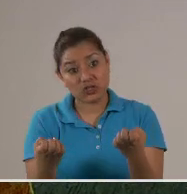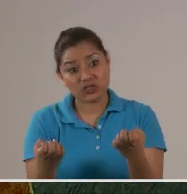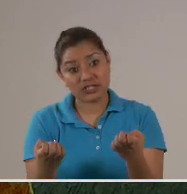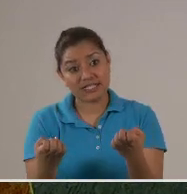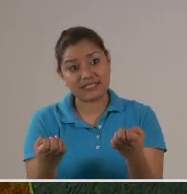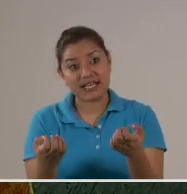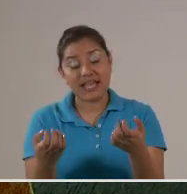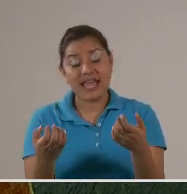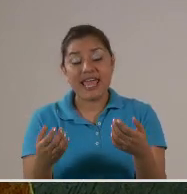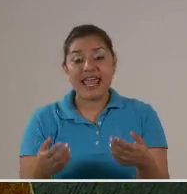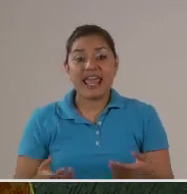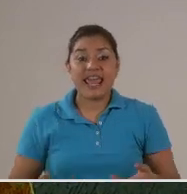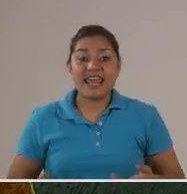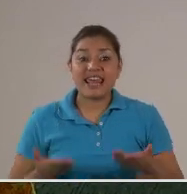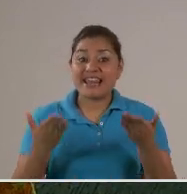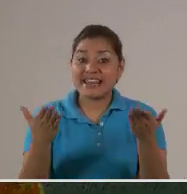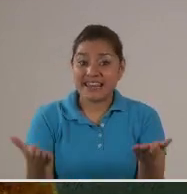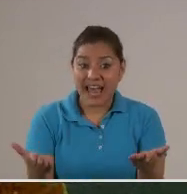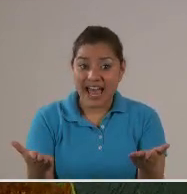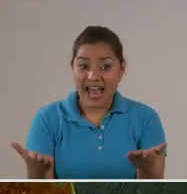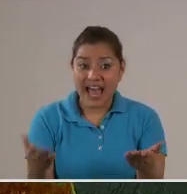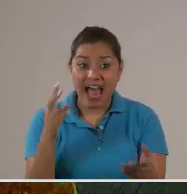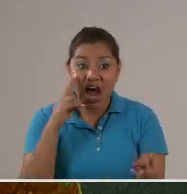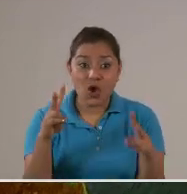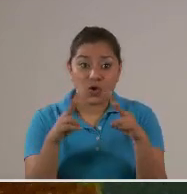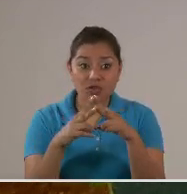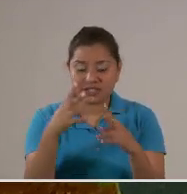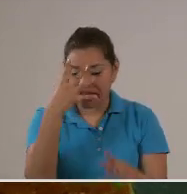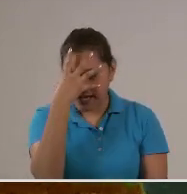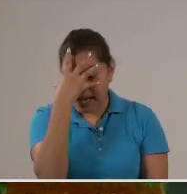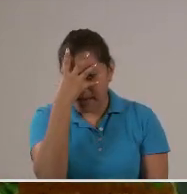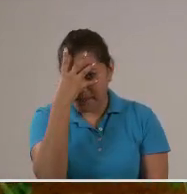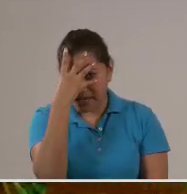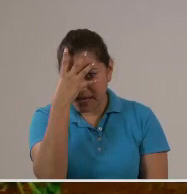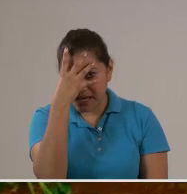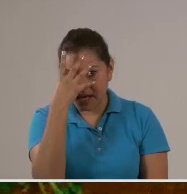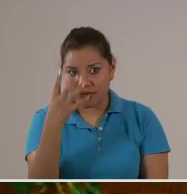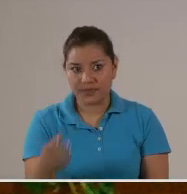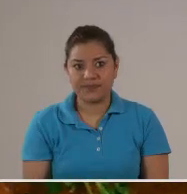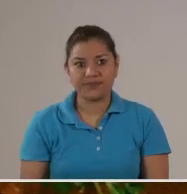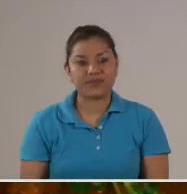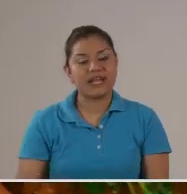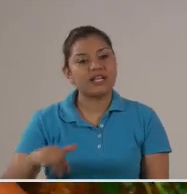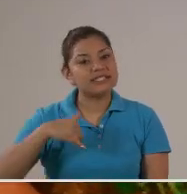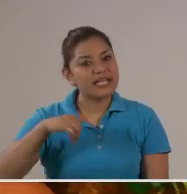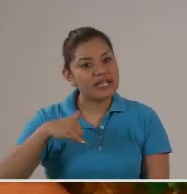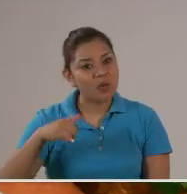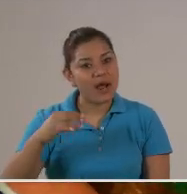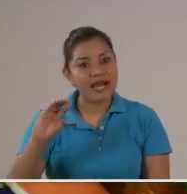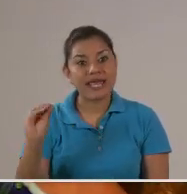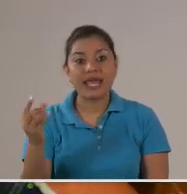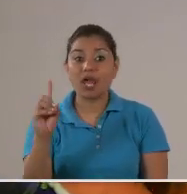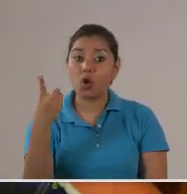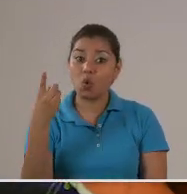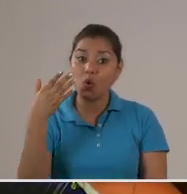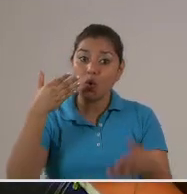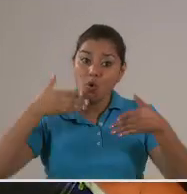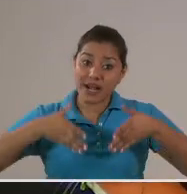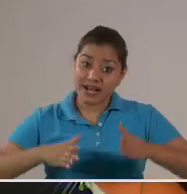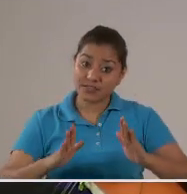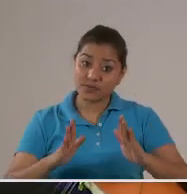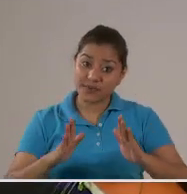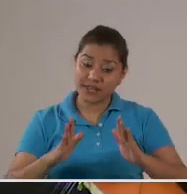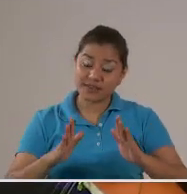el pecado pero ese pecado igual que un nacimiento normal tarda